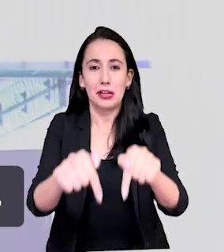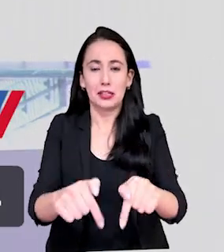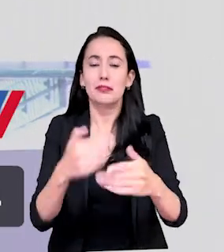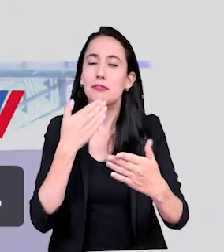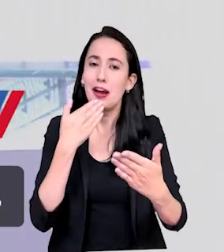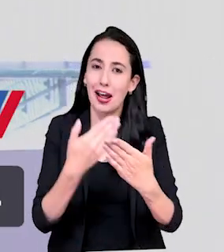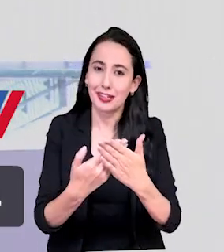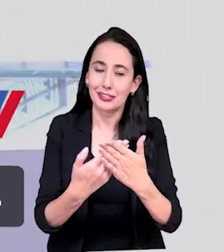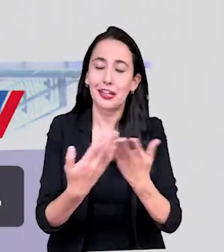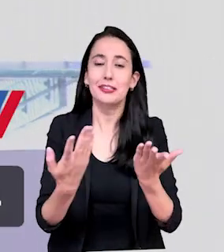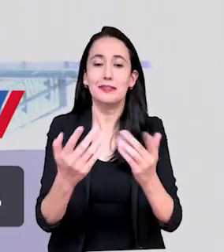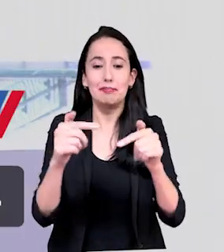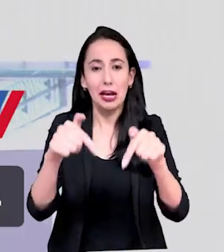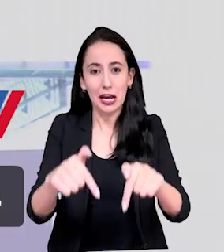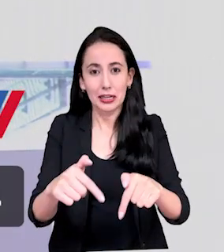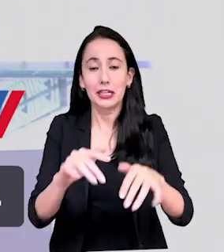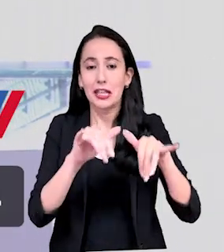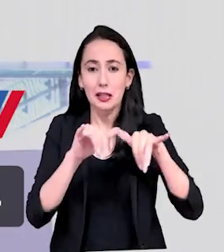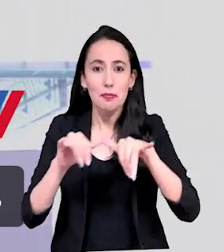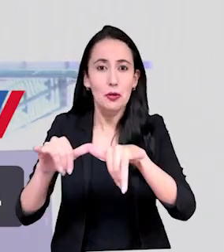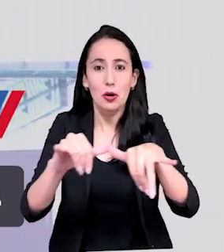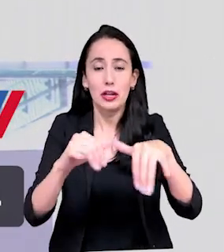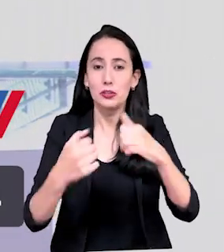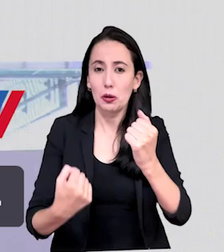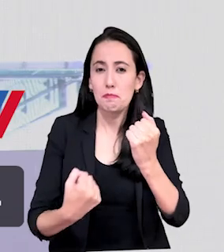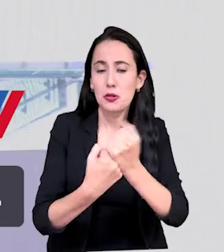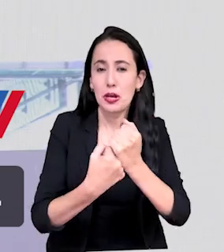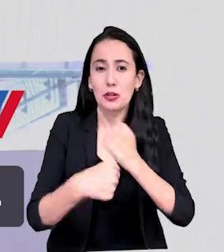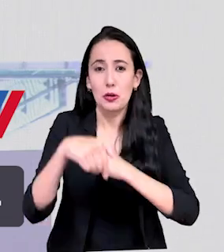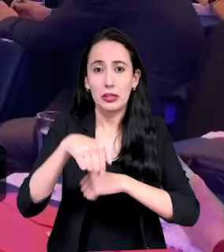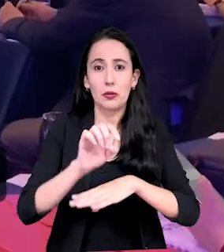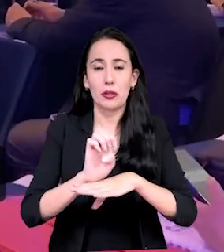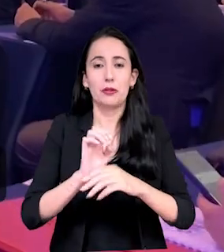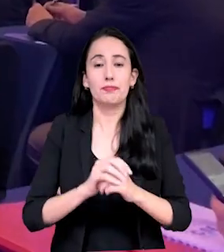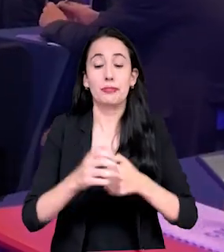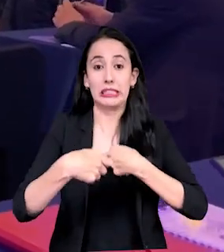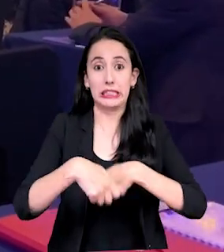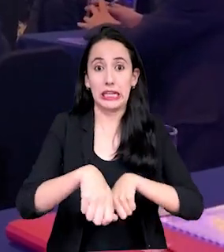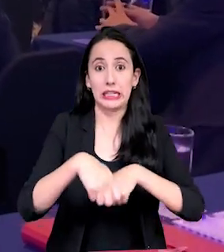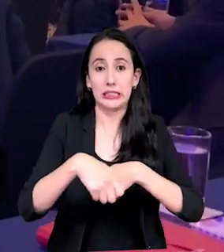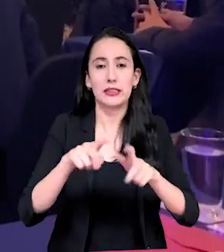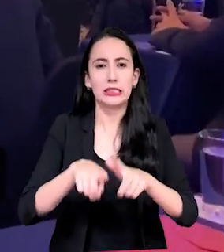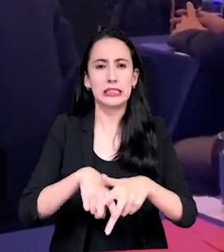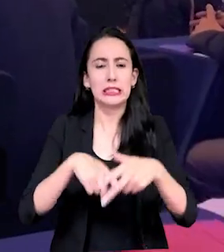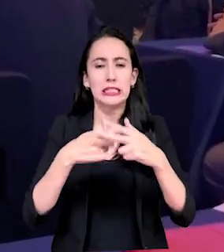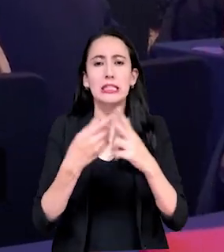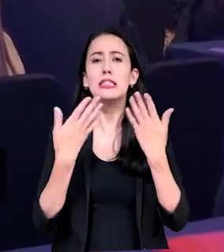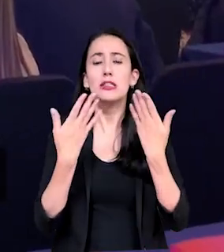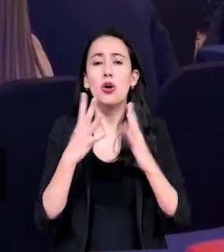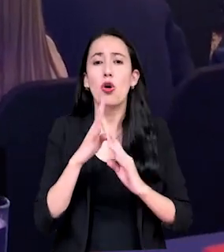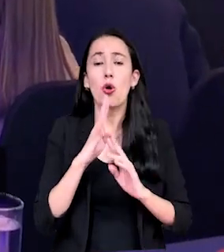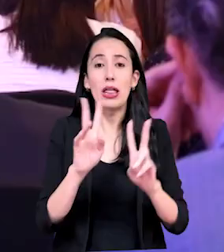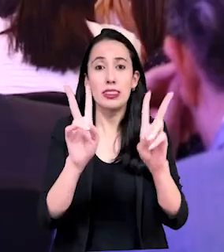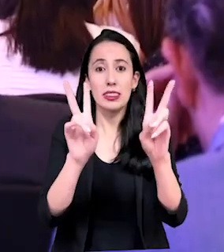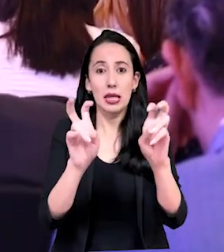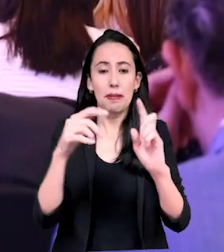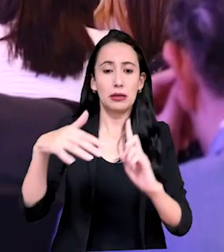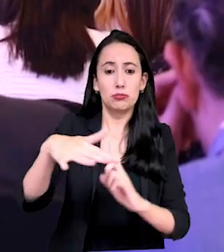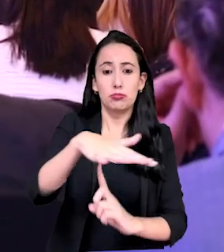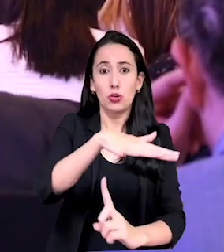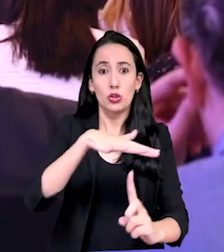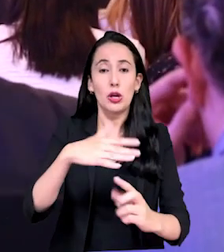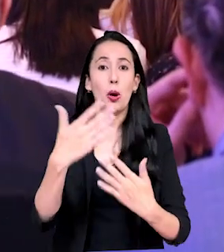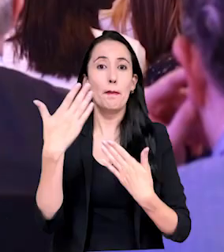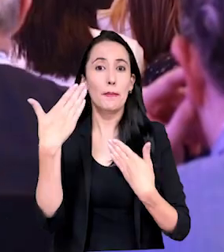acompañarnos, gracias por estar con la democracia del Ecuador. El taller inició con la charla denominada